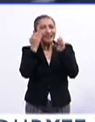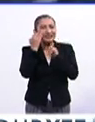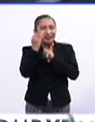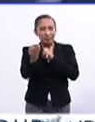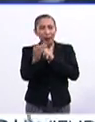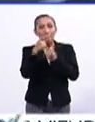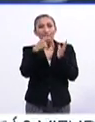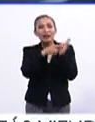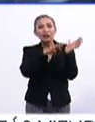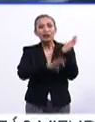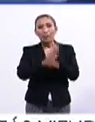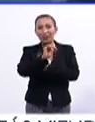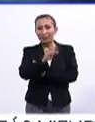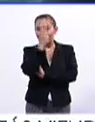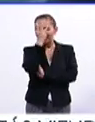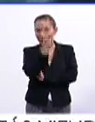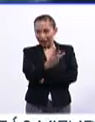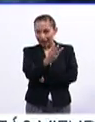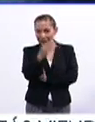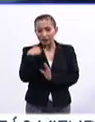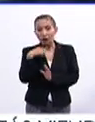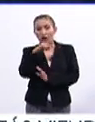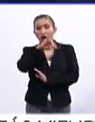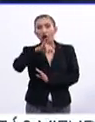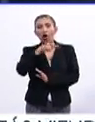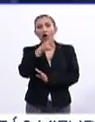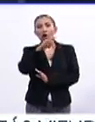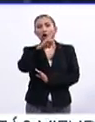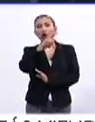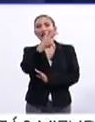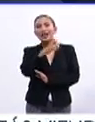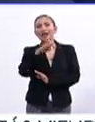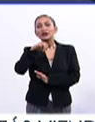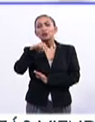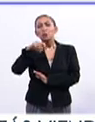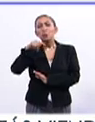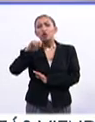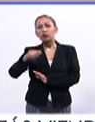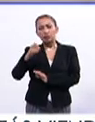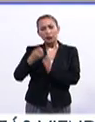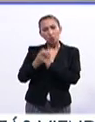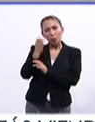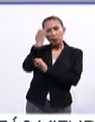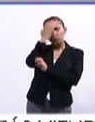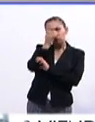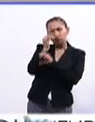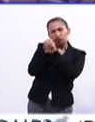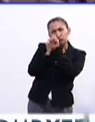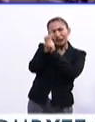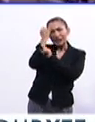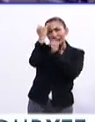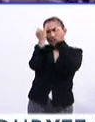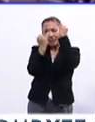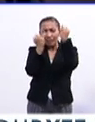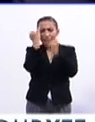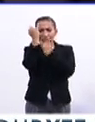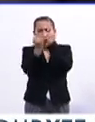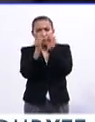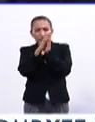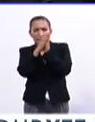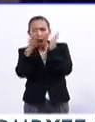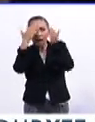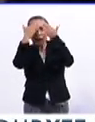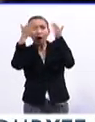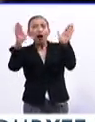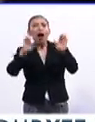tiempo de 1993 george smoot nos explicaba que las nuevas observaciones y las nuevas teorías ampliaban